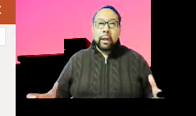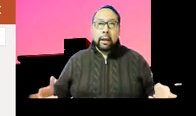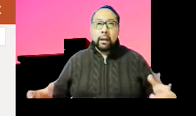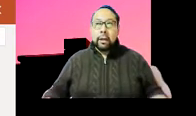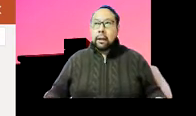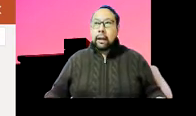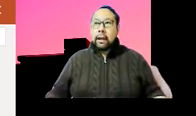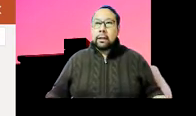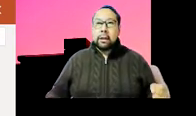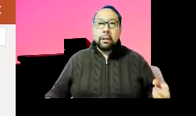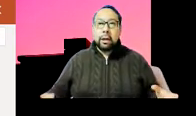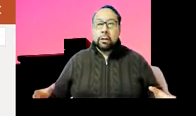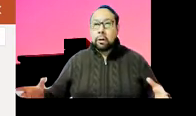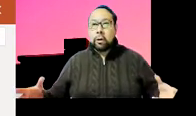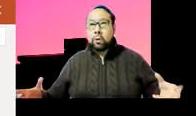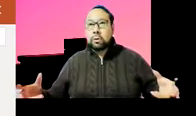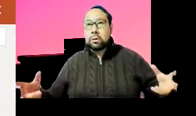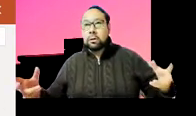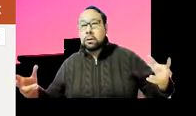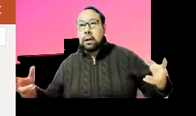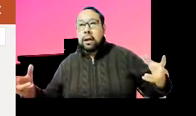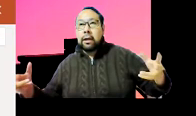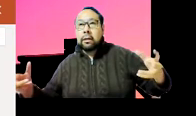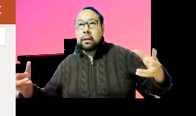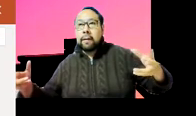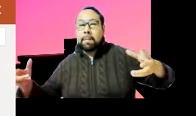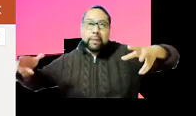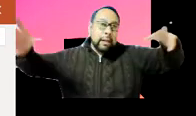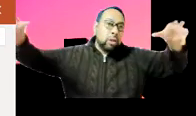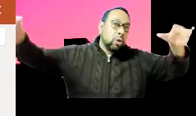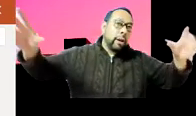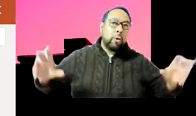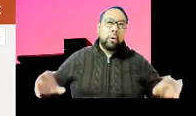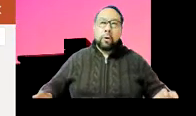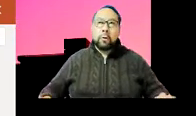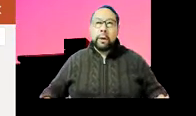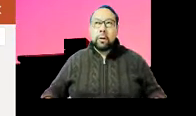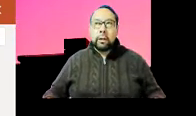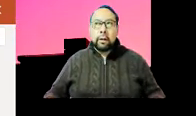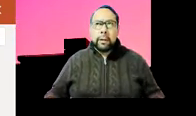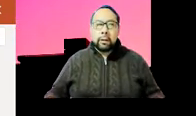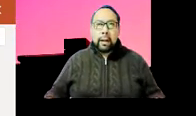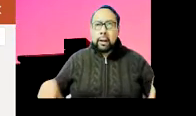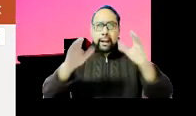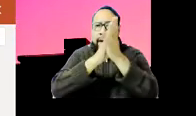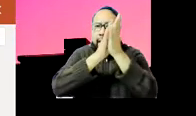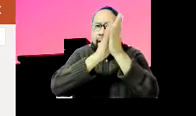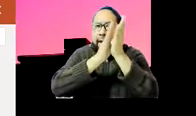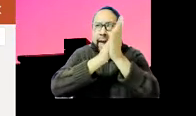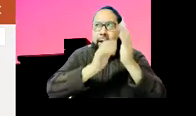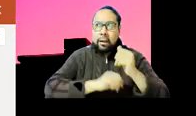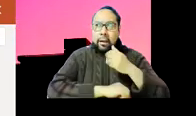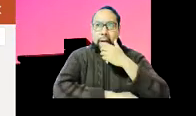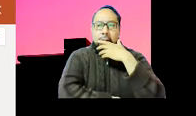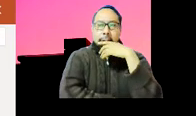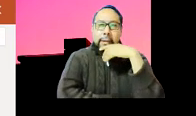que aunque carece de ciertos recursos, tiene todo el recurso mejor. Y de repente toda la